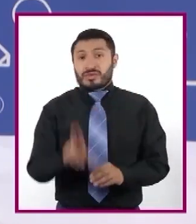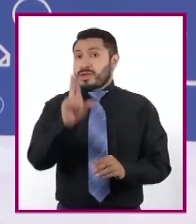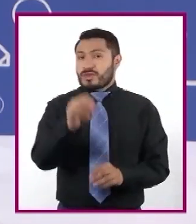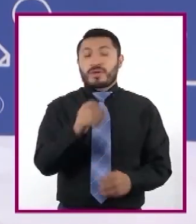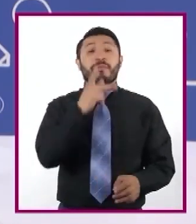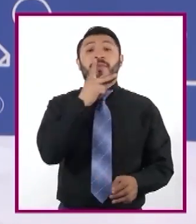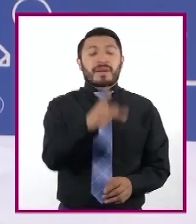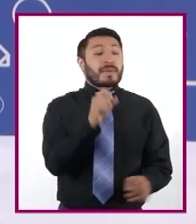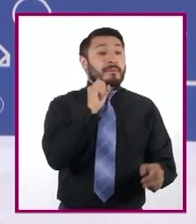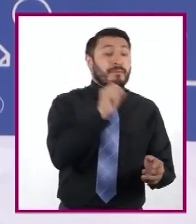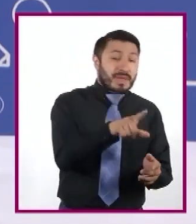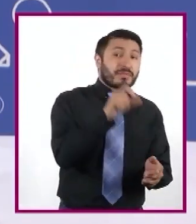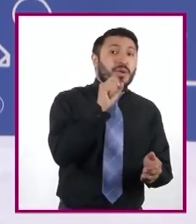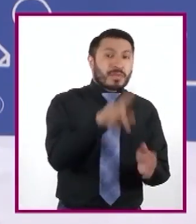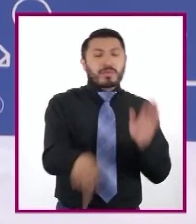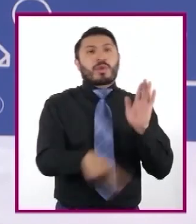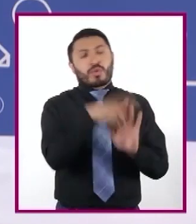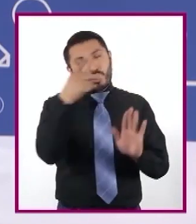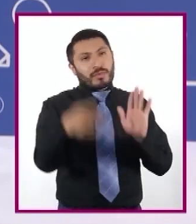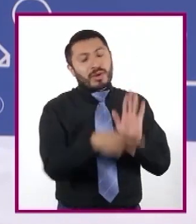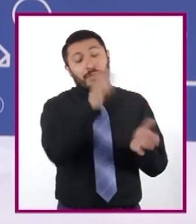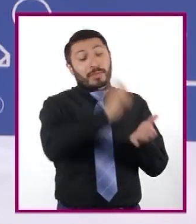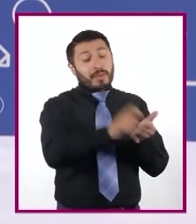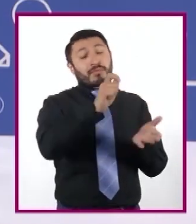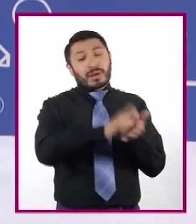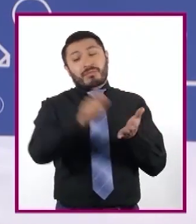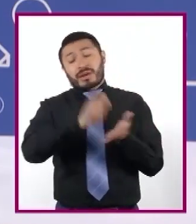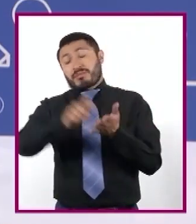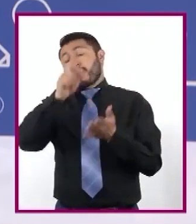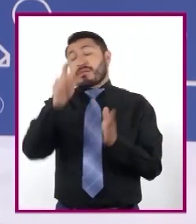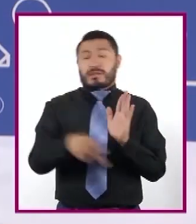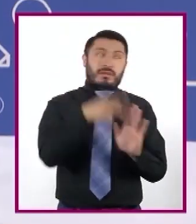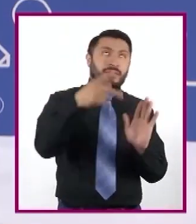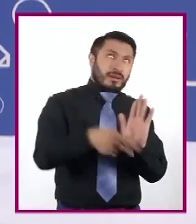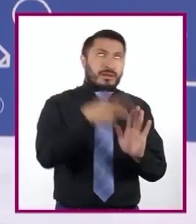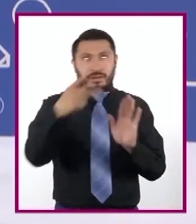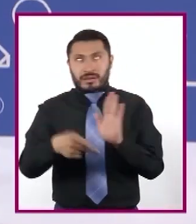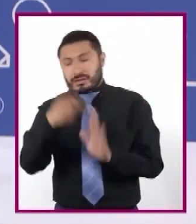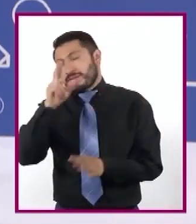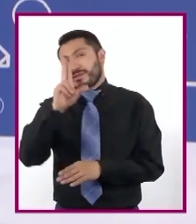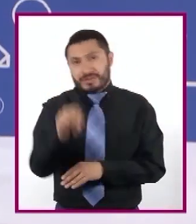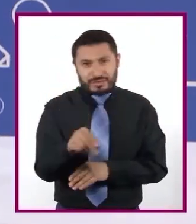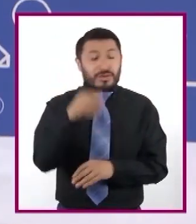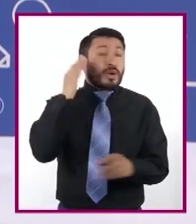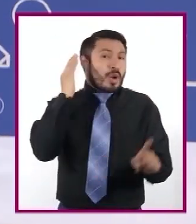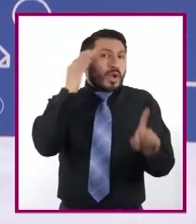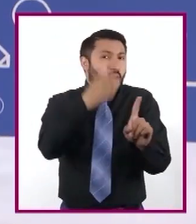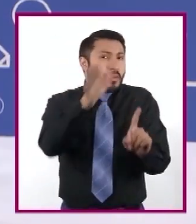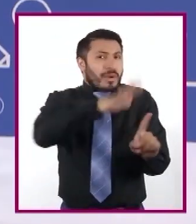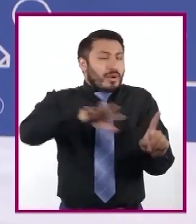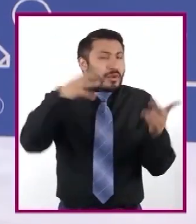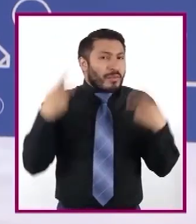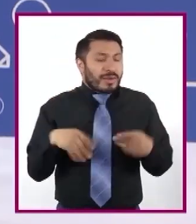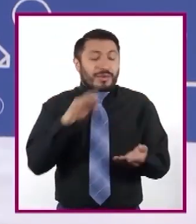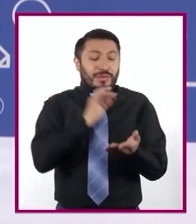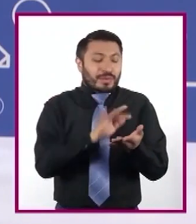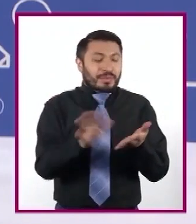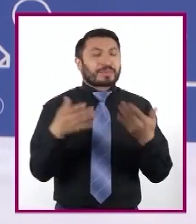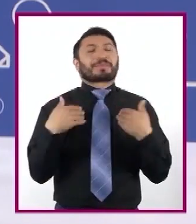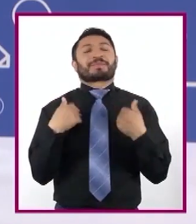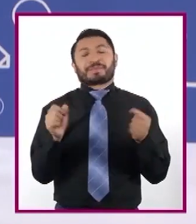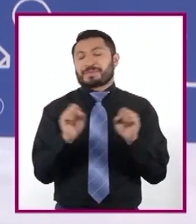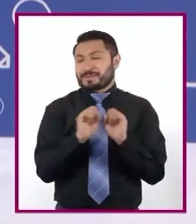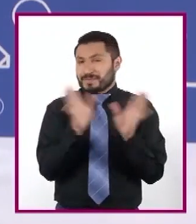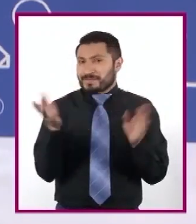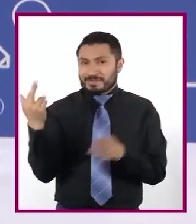frases, con la finalidad de que los lectores disfruten y comprendan fácilmente esos textos. Para ello, deben tomar en